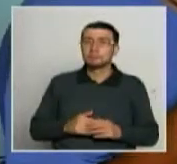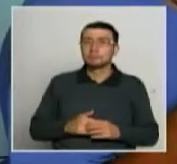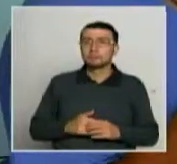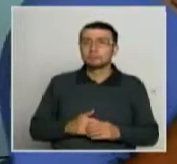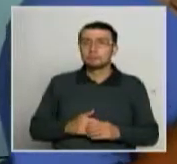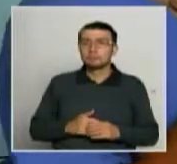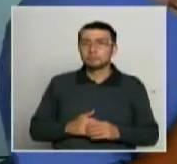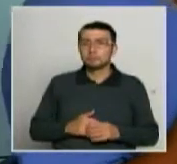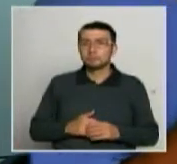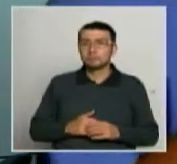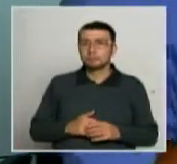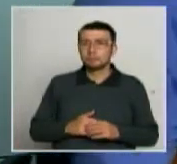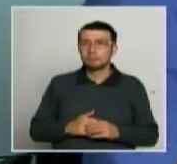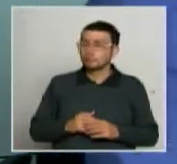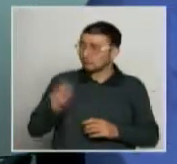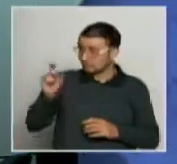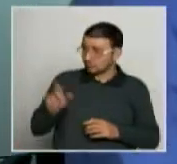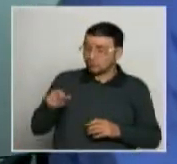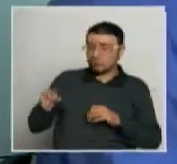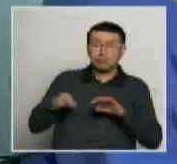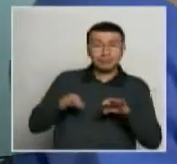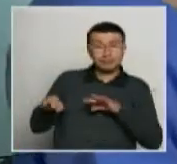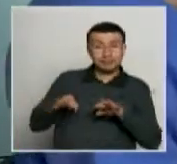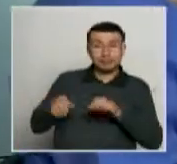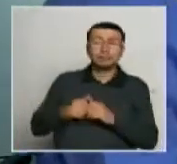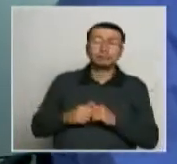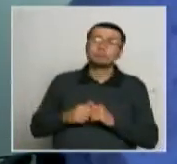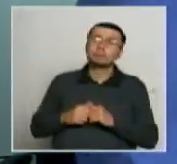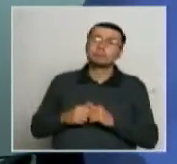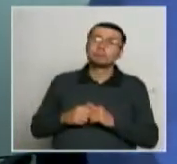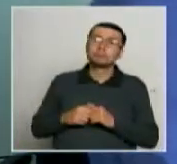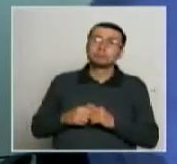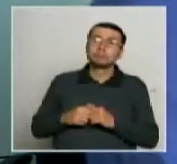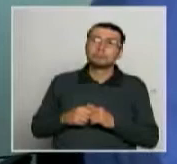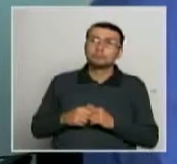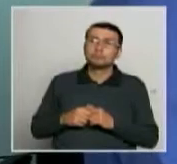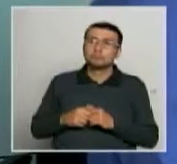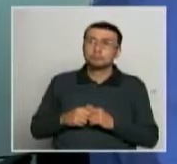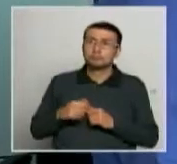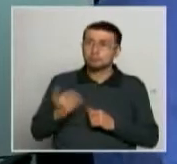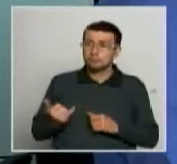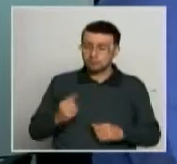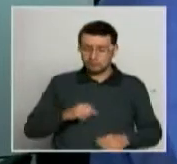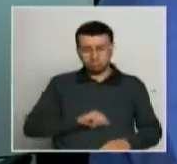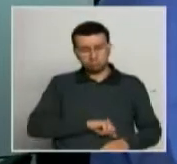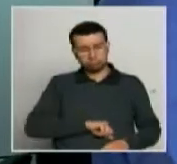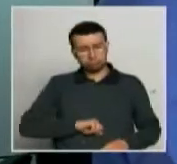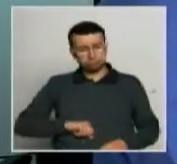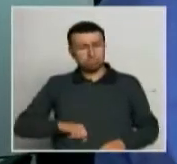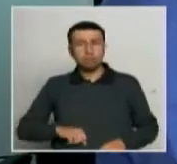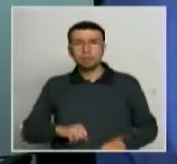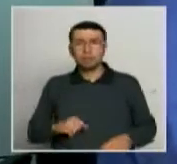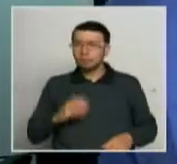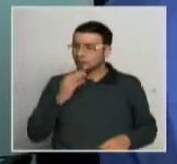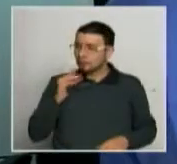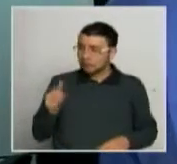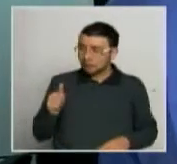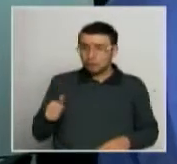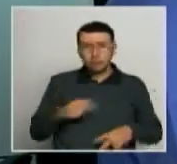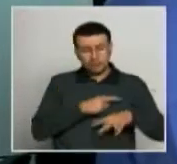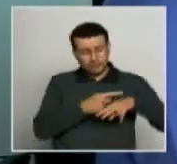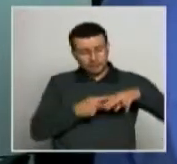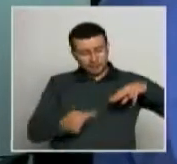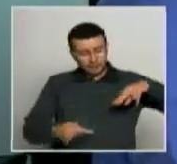Le explicamos al paciente el proceso que le va a hacer, entonces le vamos a, con este aparatico vamos a revisarle sus